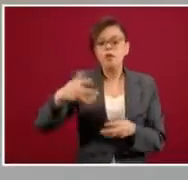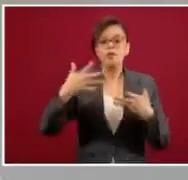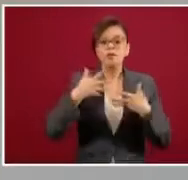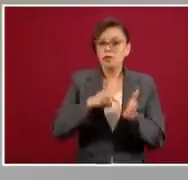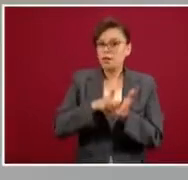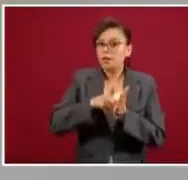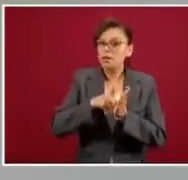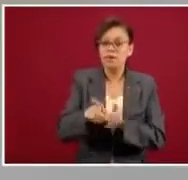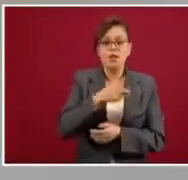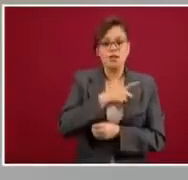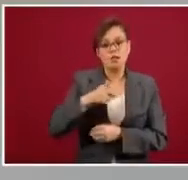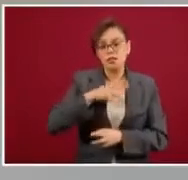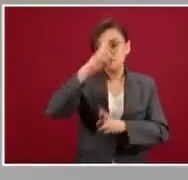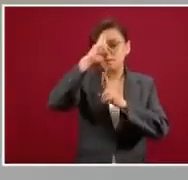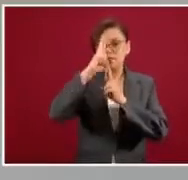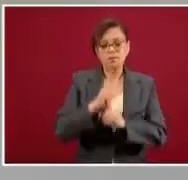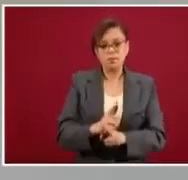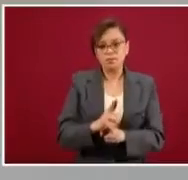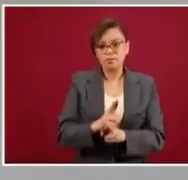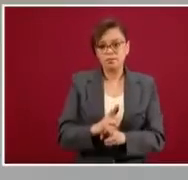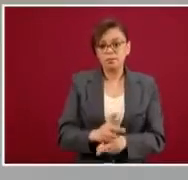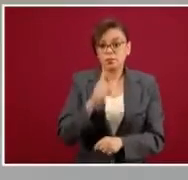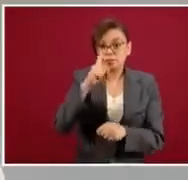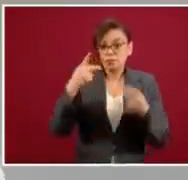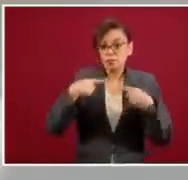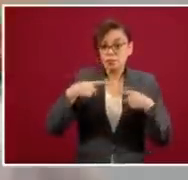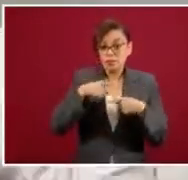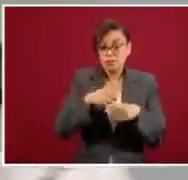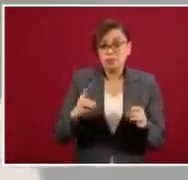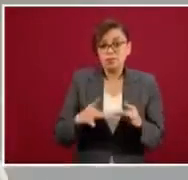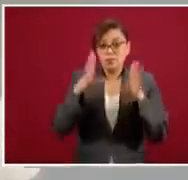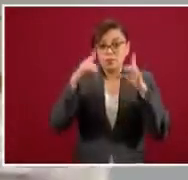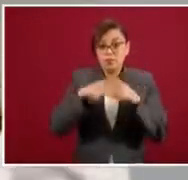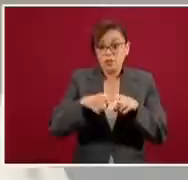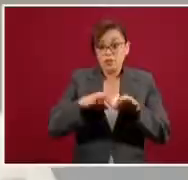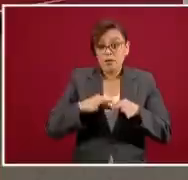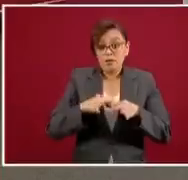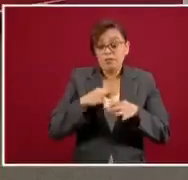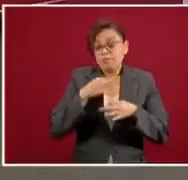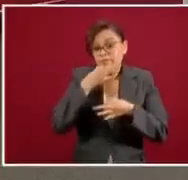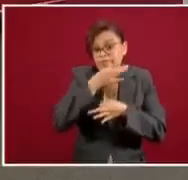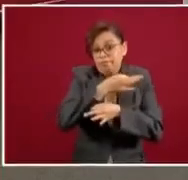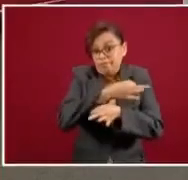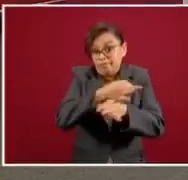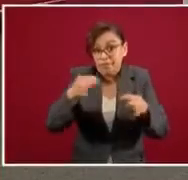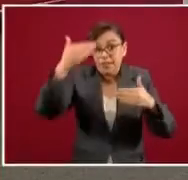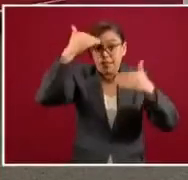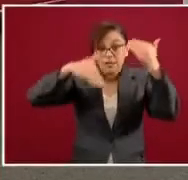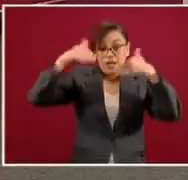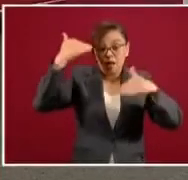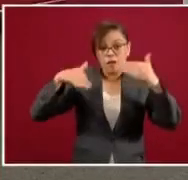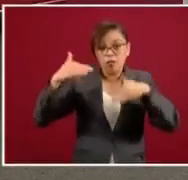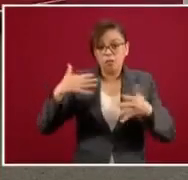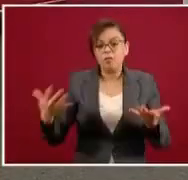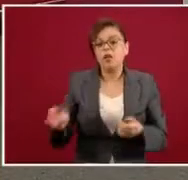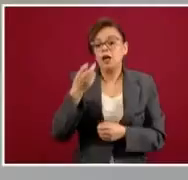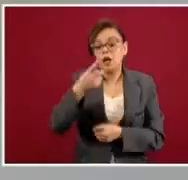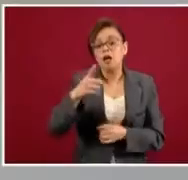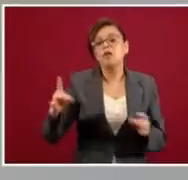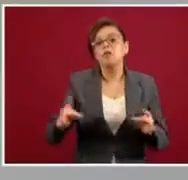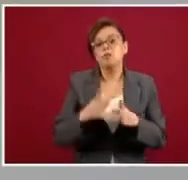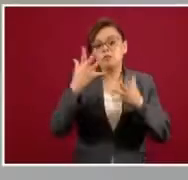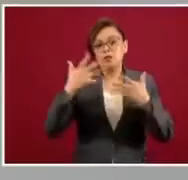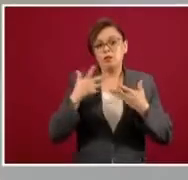vuelve noticia la vivencia de una persona, no perdamos de vista que se afecta a todo su entorno y entonces su familia, sus vecinos,